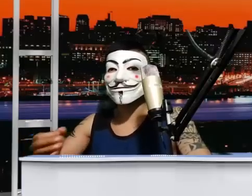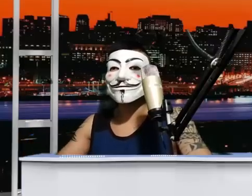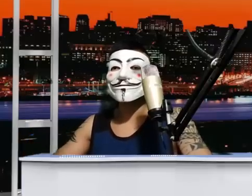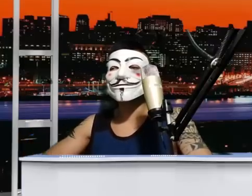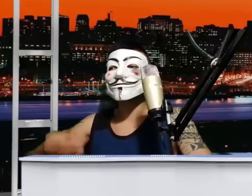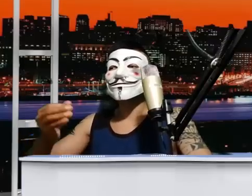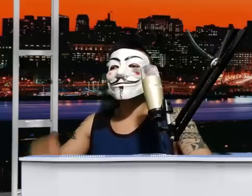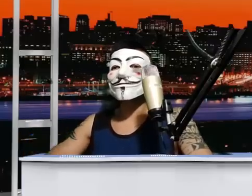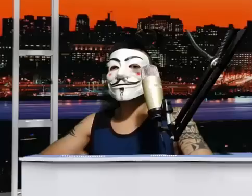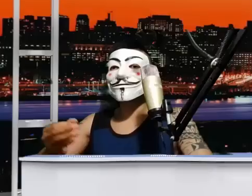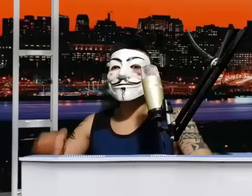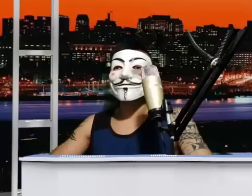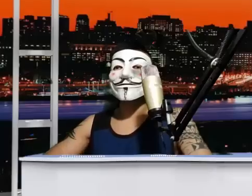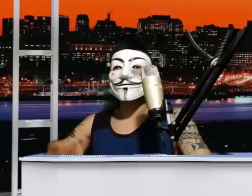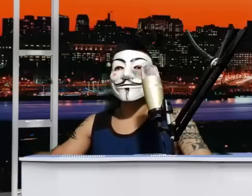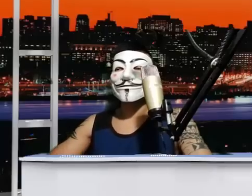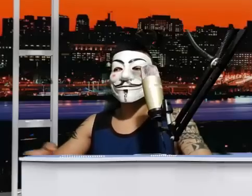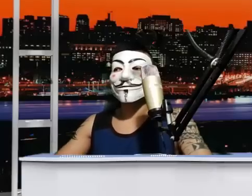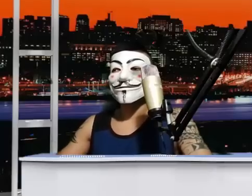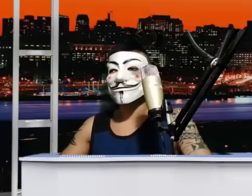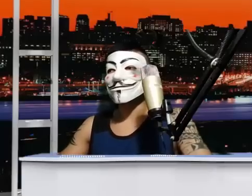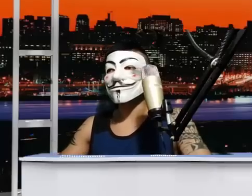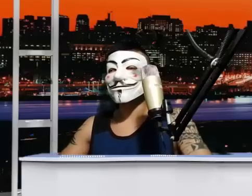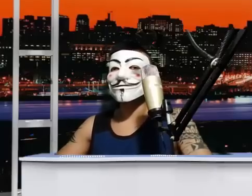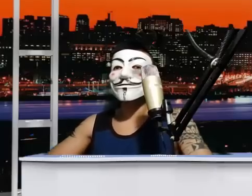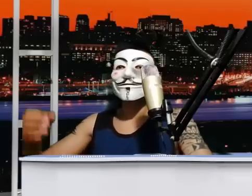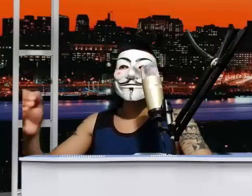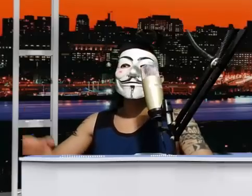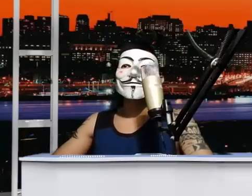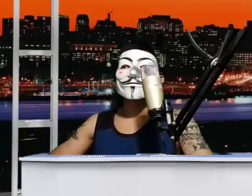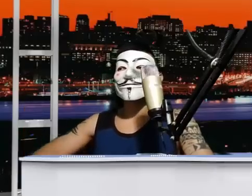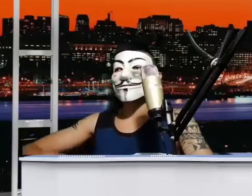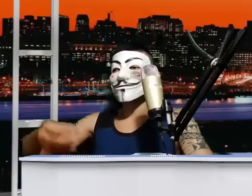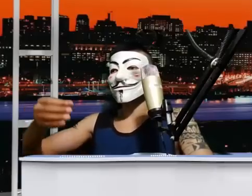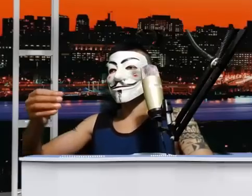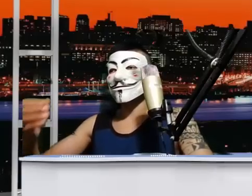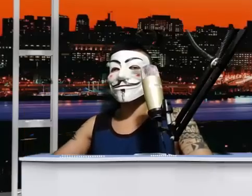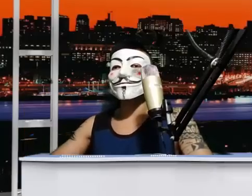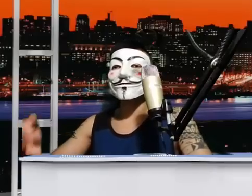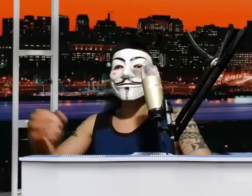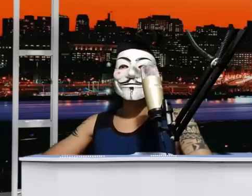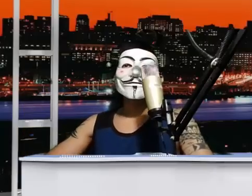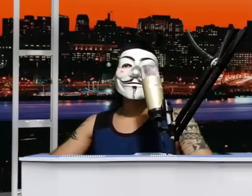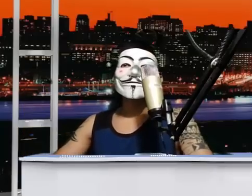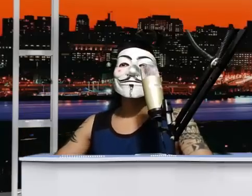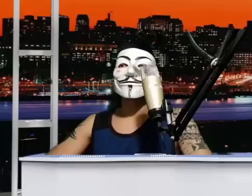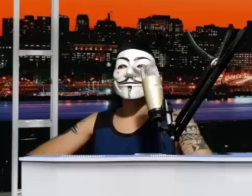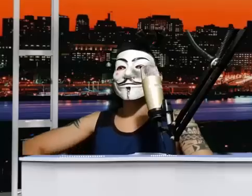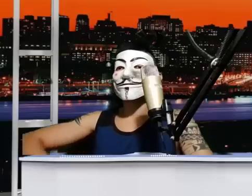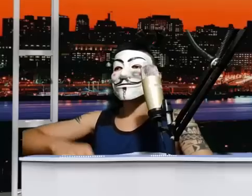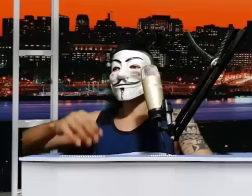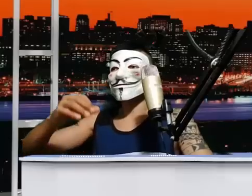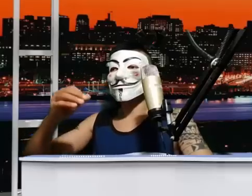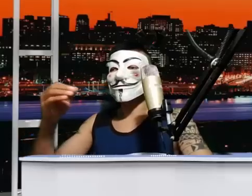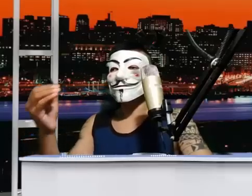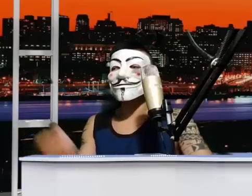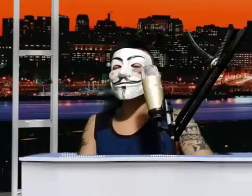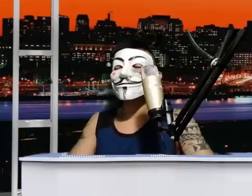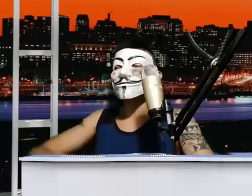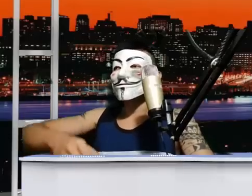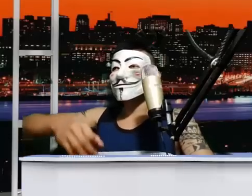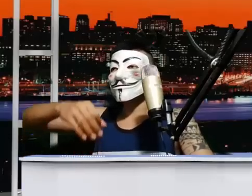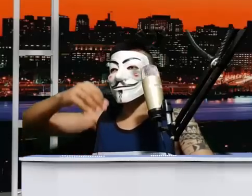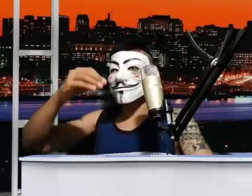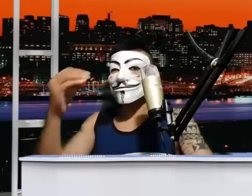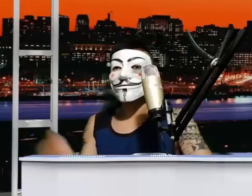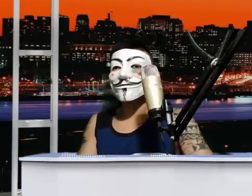majes salen a dar, siempre salen hablando de Nayib Bukele, de que aquí es una dictadura dictadura y que Nayib Bukele no debería